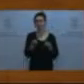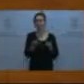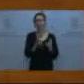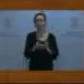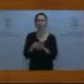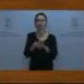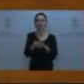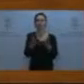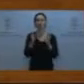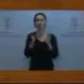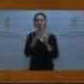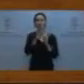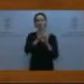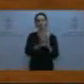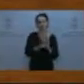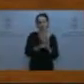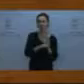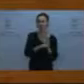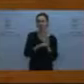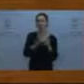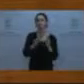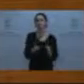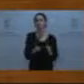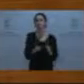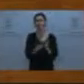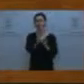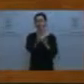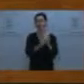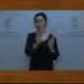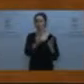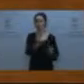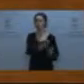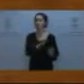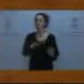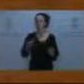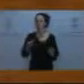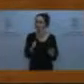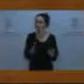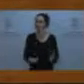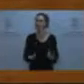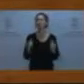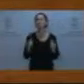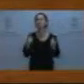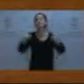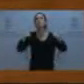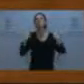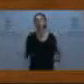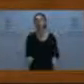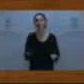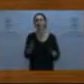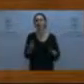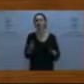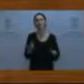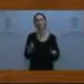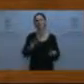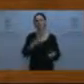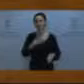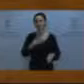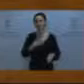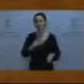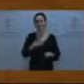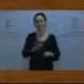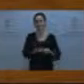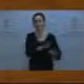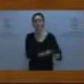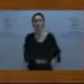marco competencial y de acuerdo con lo dispuesto en el Estatuto de Autonomía, el Principado de Asturias tiene la competencia exclusiva en materia de